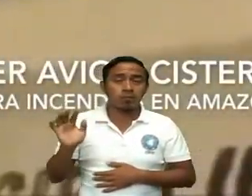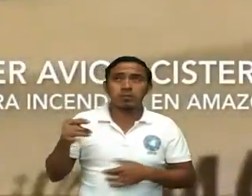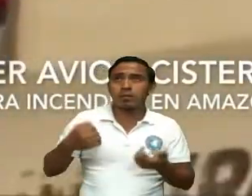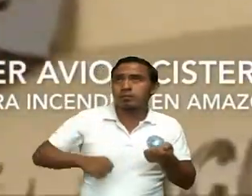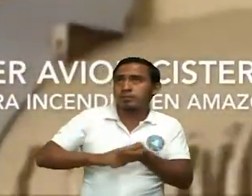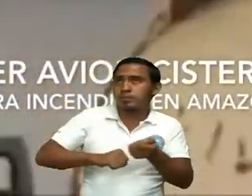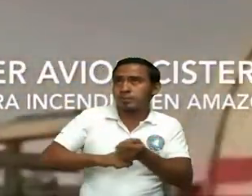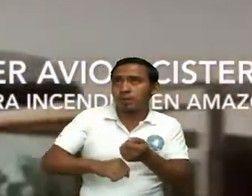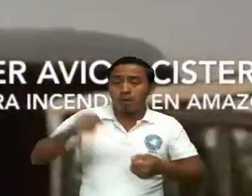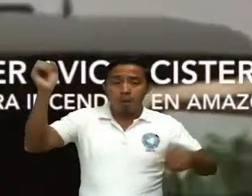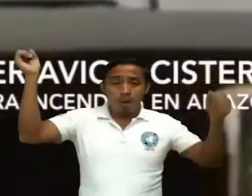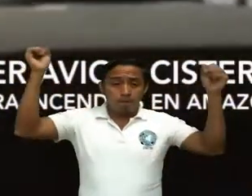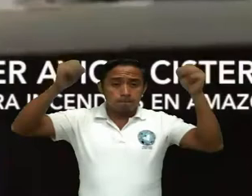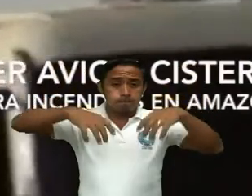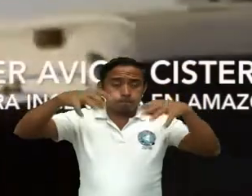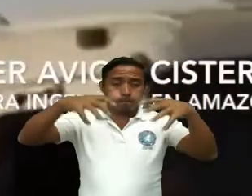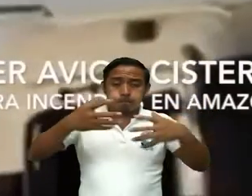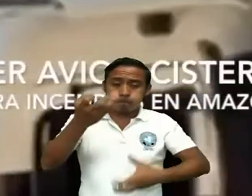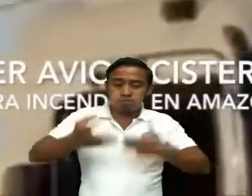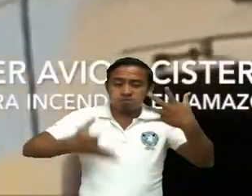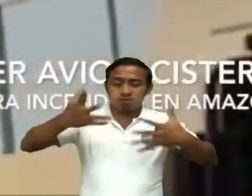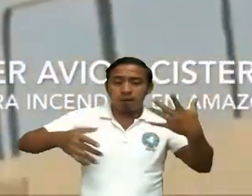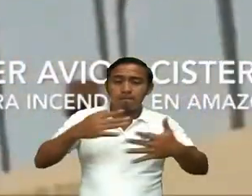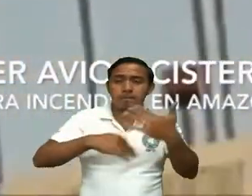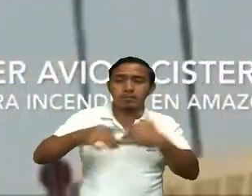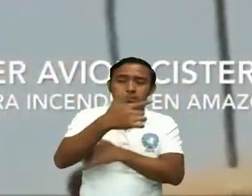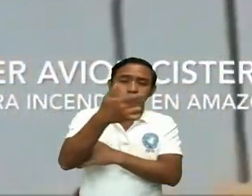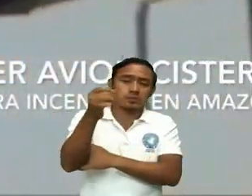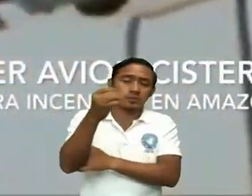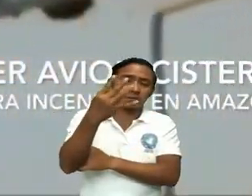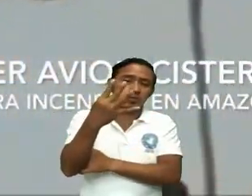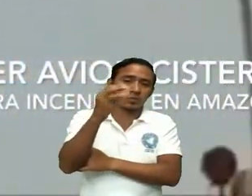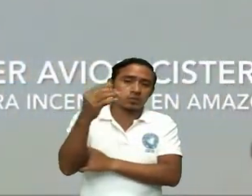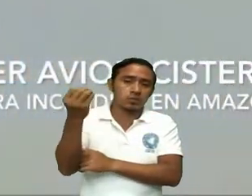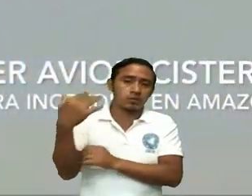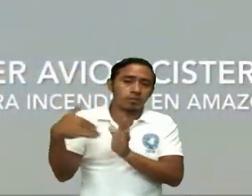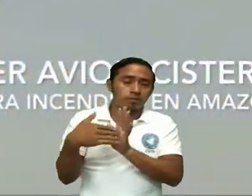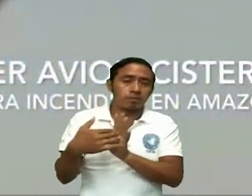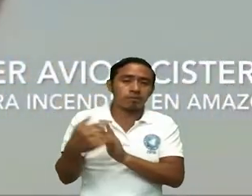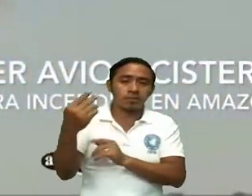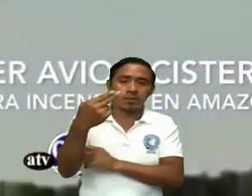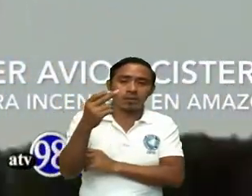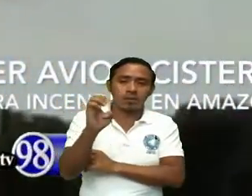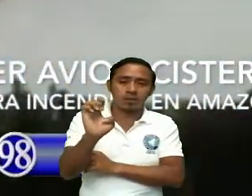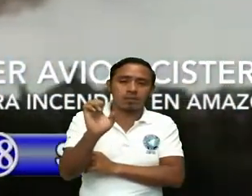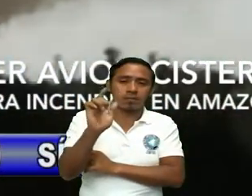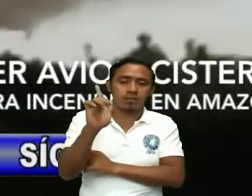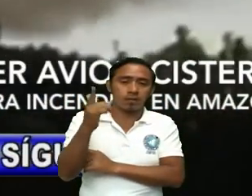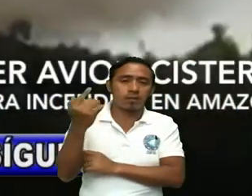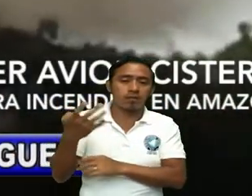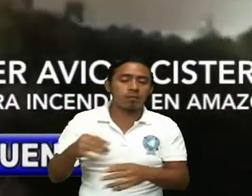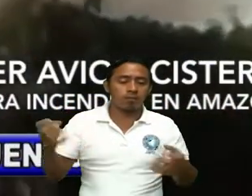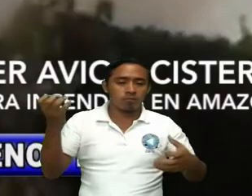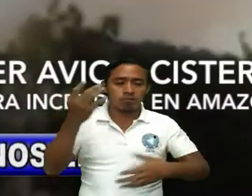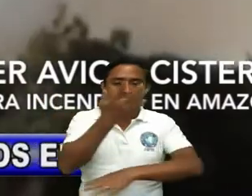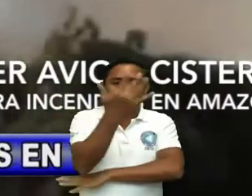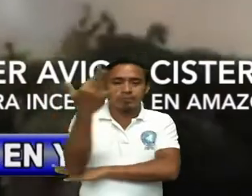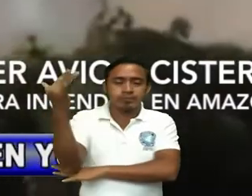combatir un voraz incendio que ya arrasó más de 744 mil hectáreas de bosque en el país suramericano.